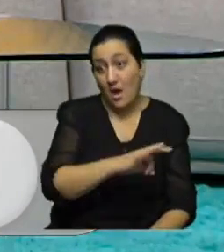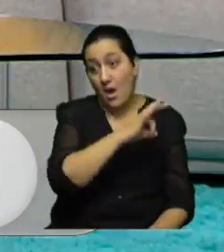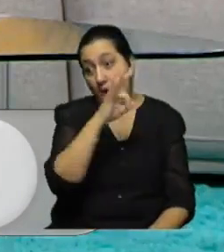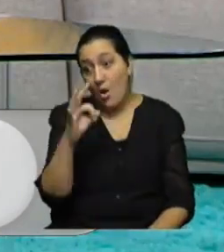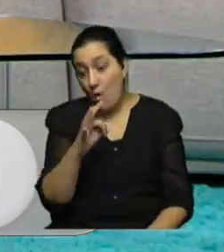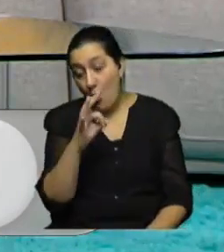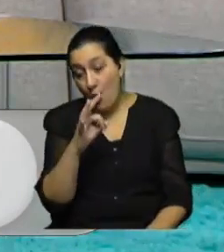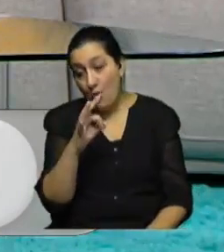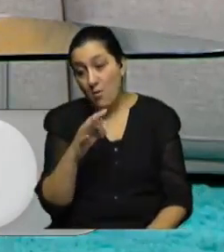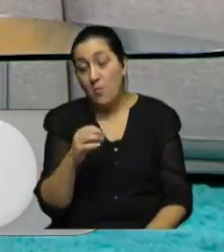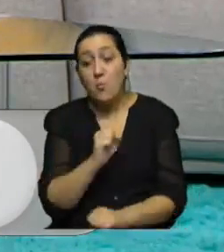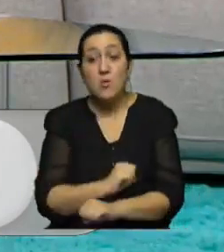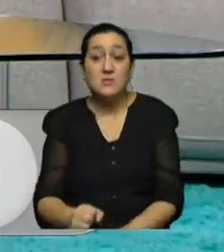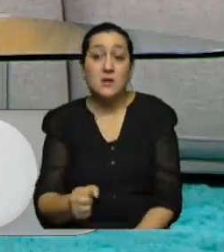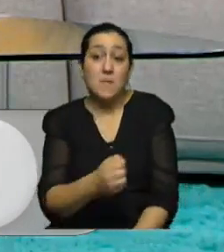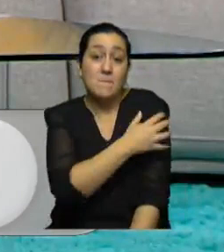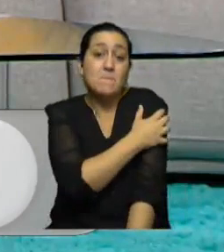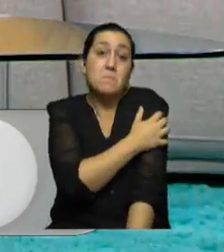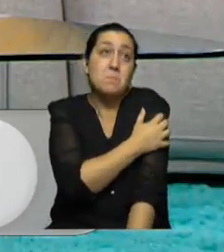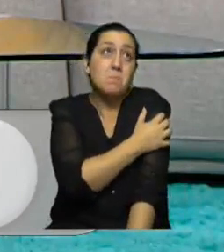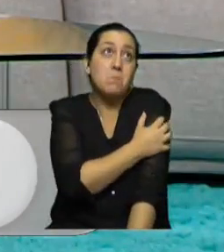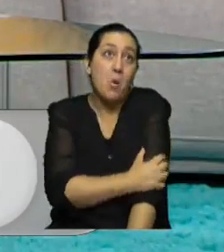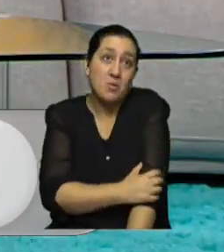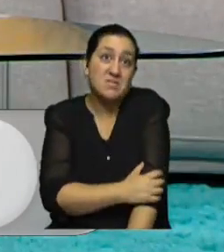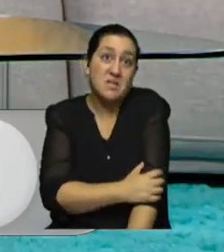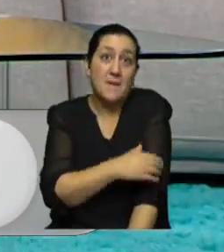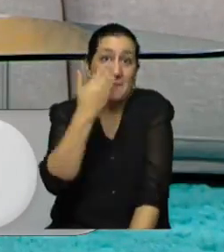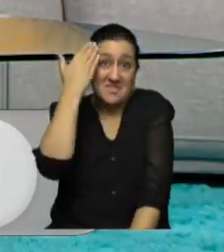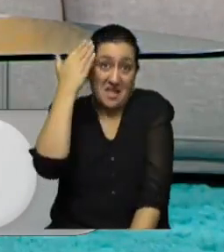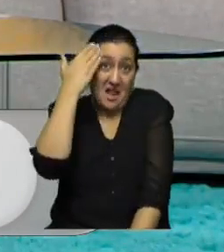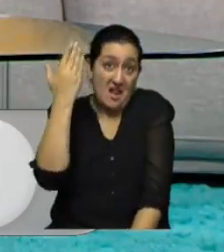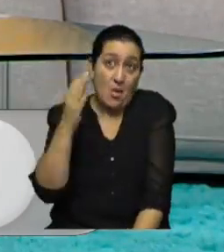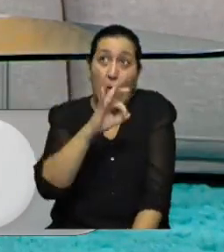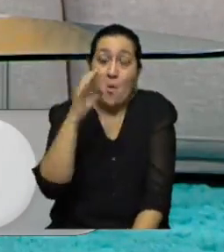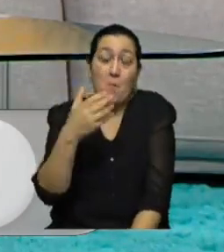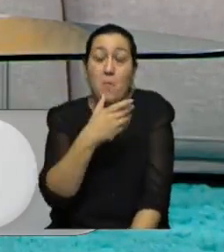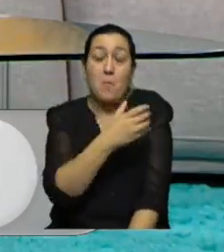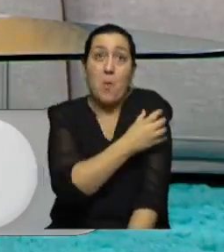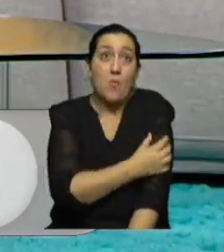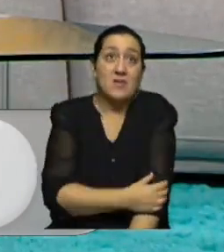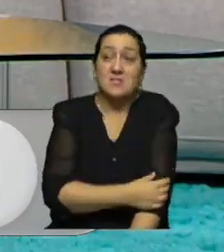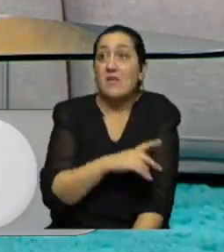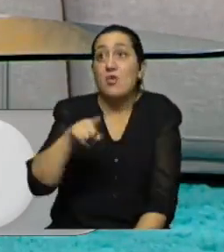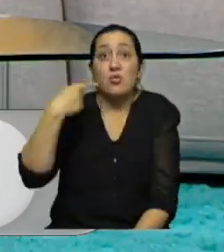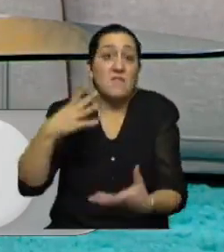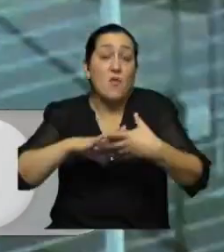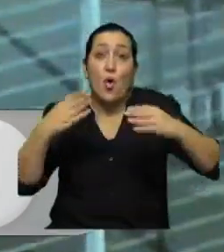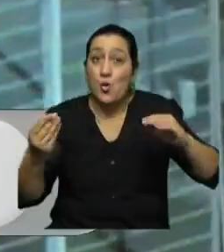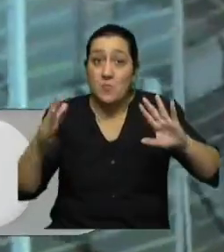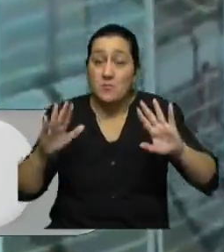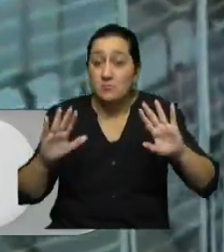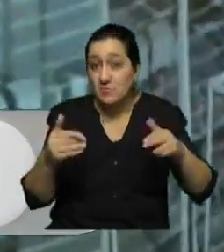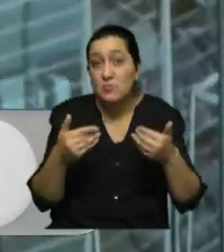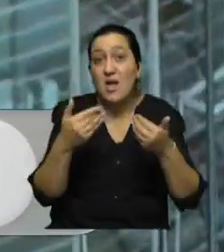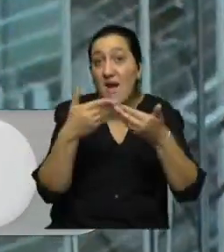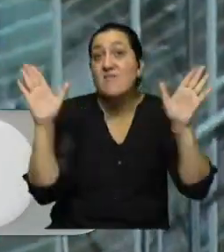cuánto sale vivir, pero de repente nuestra audiencia pretende o propone otro concepto también de pobreza. Que estamos totalmente de acuerdo que y